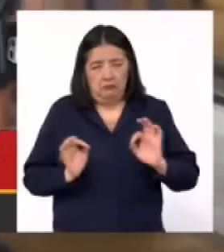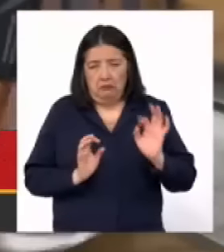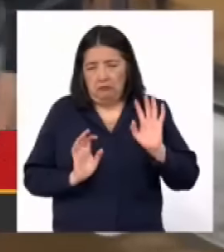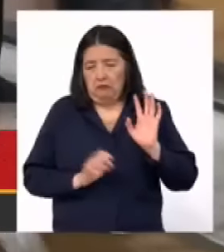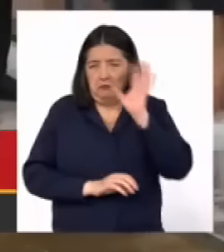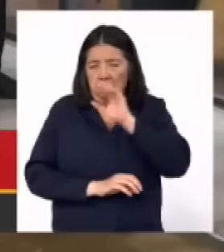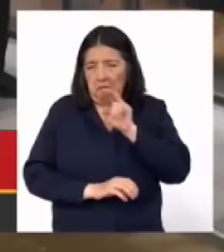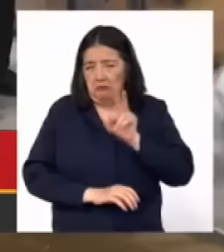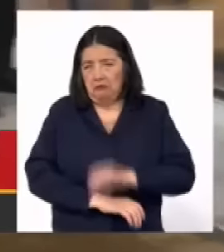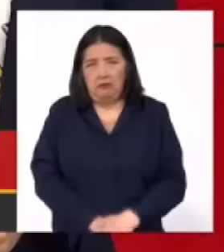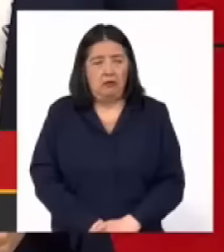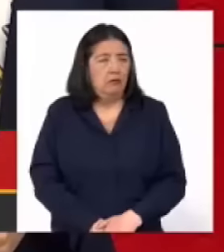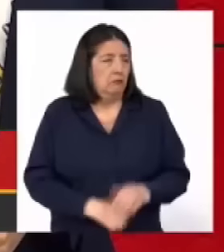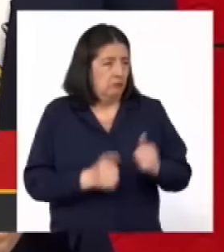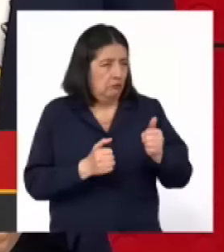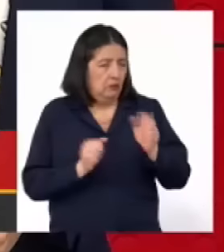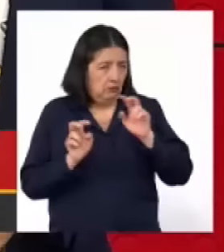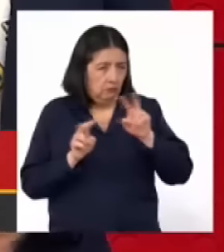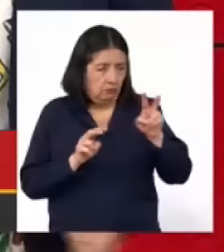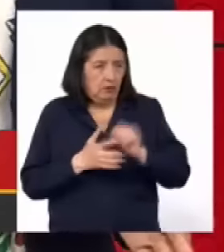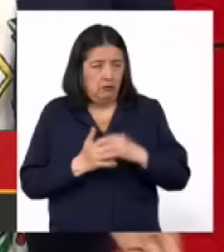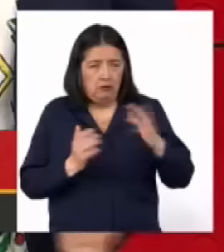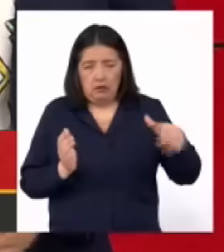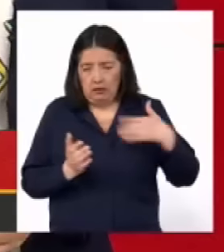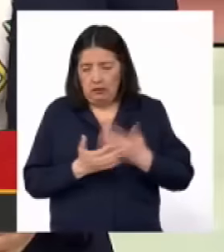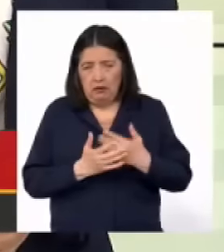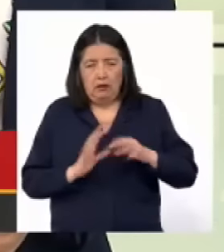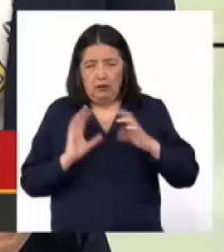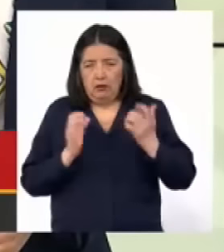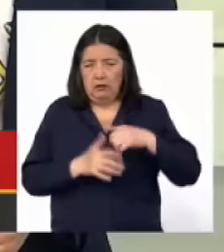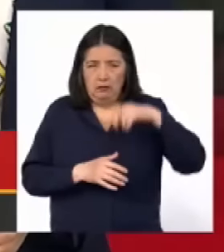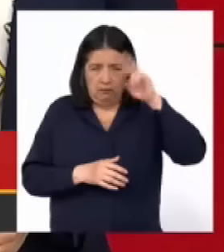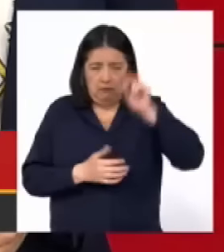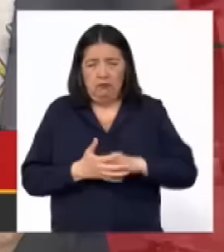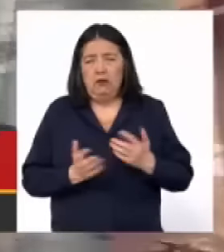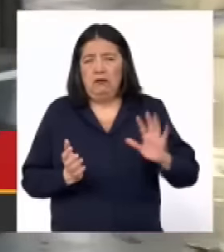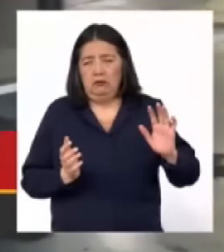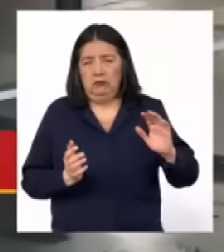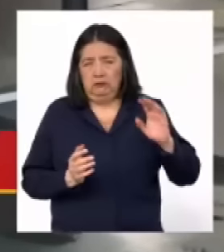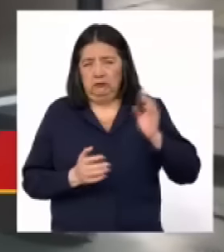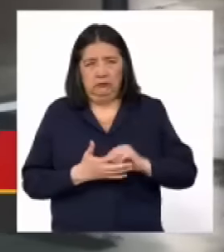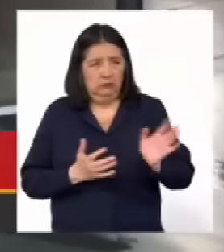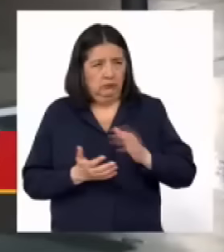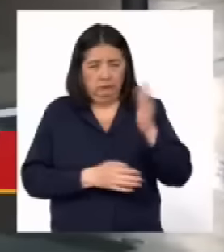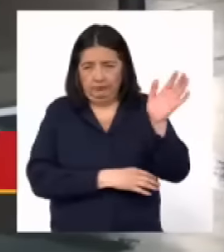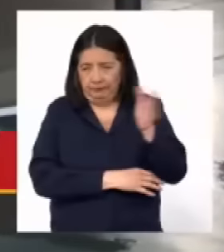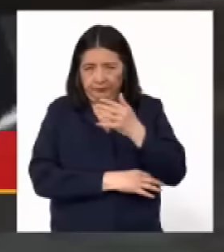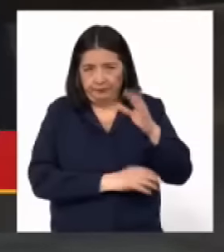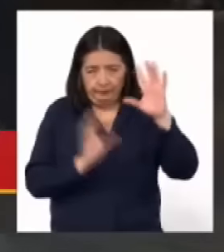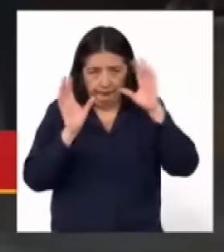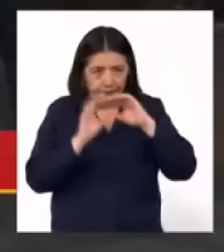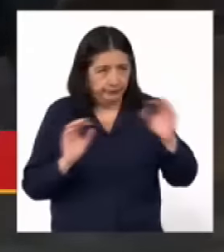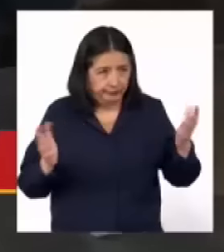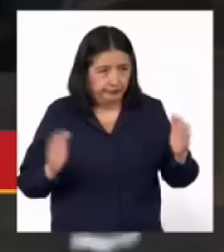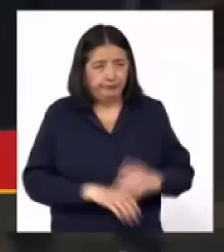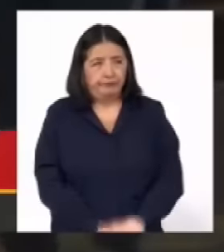percibe. Así es, Fer, vemos justamente en imágenes la llegada de la selección peruana ya a Brasilia. No hubo banderazo ayer en la noche.